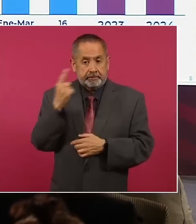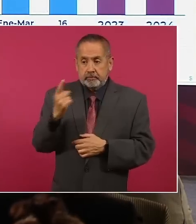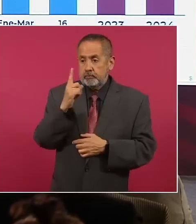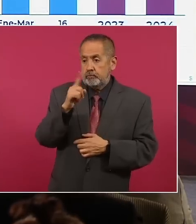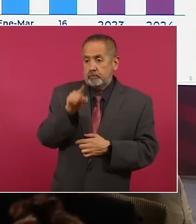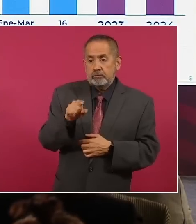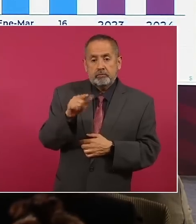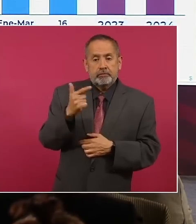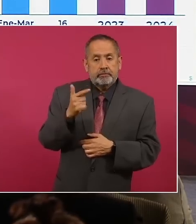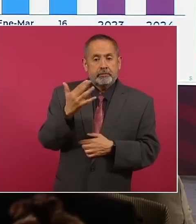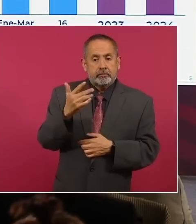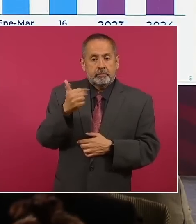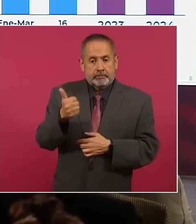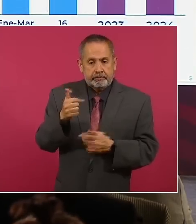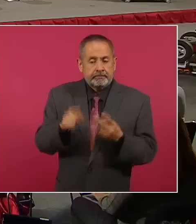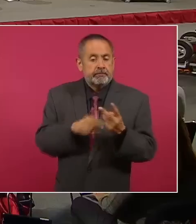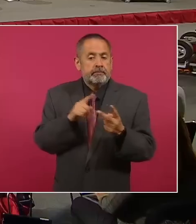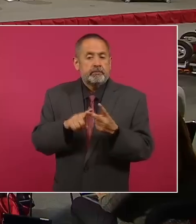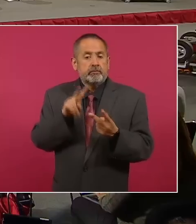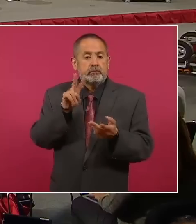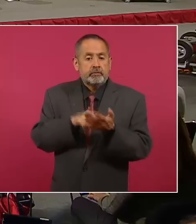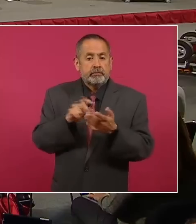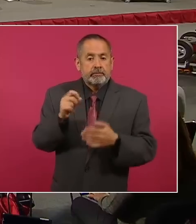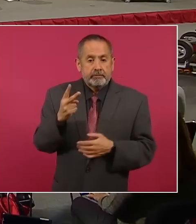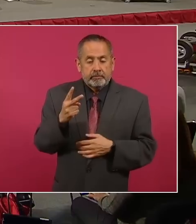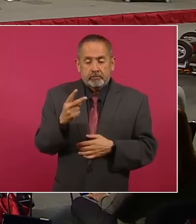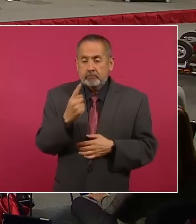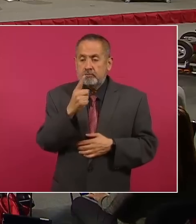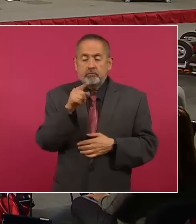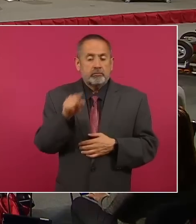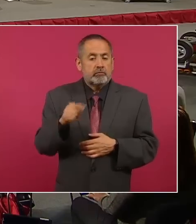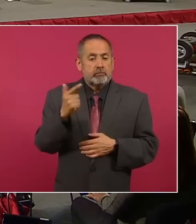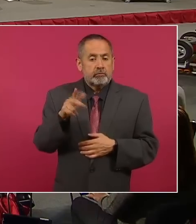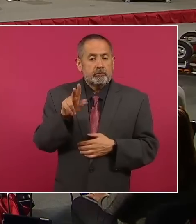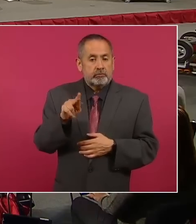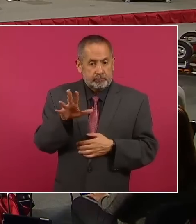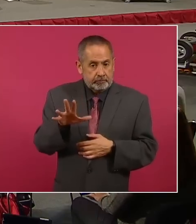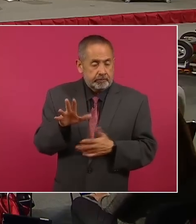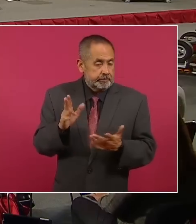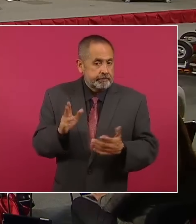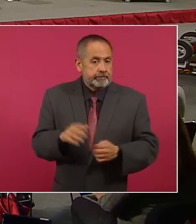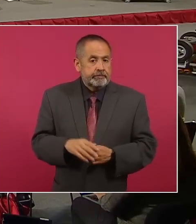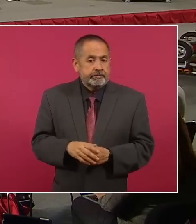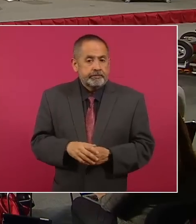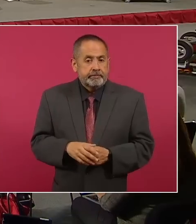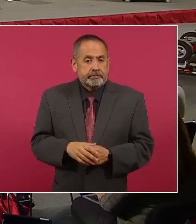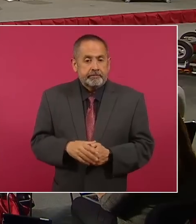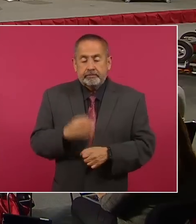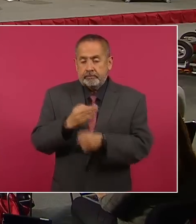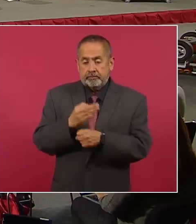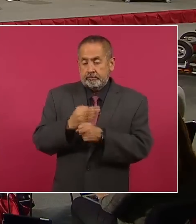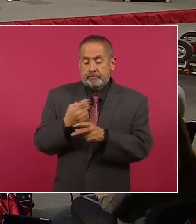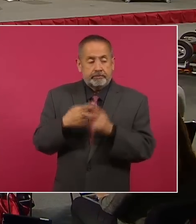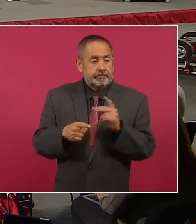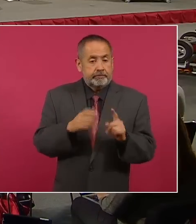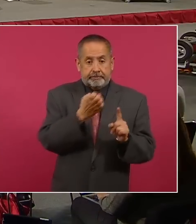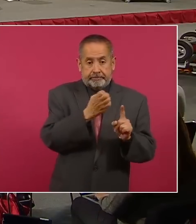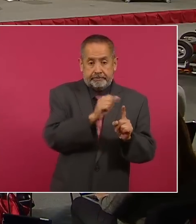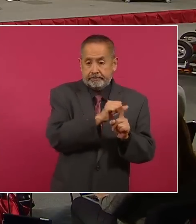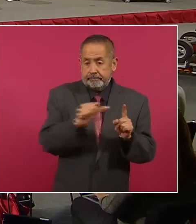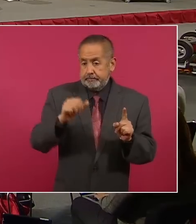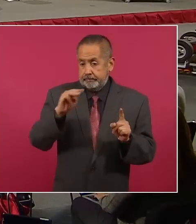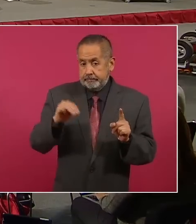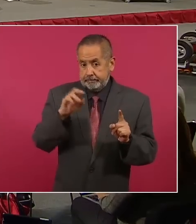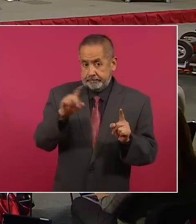1,756, en el 2022 este es el promedio, 1,785. En lo que llevamos de enero a marzo,